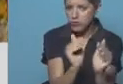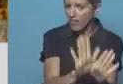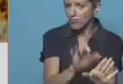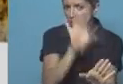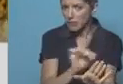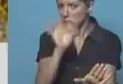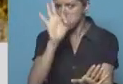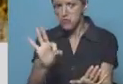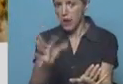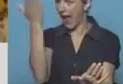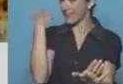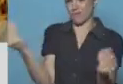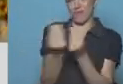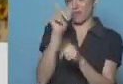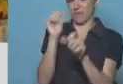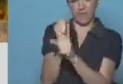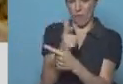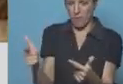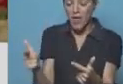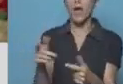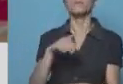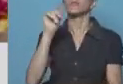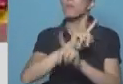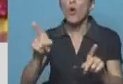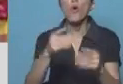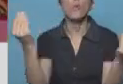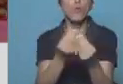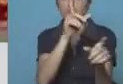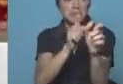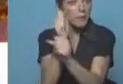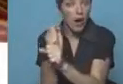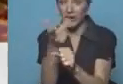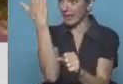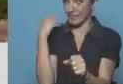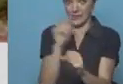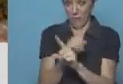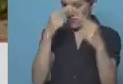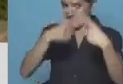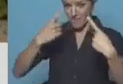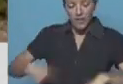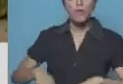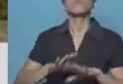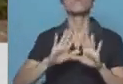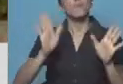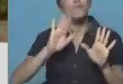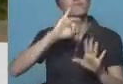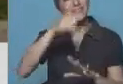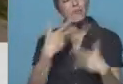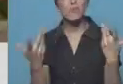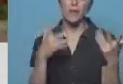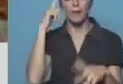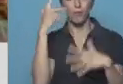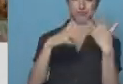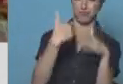de generación de millones y millones de puestos de trabajo, con una paz social muy grande. Por ahí, con mucho bochinche y mucha discusión